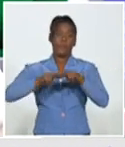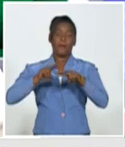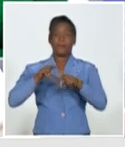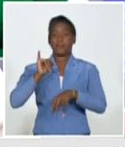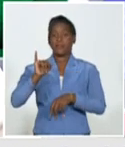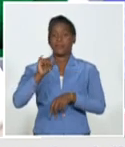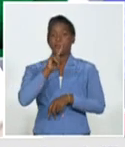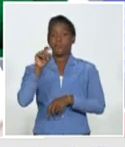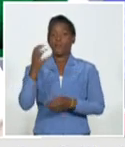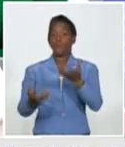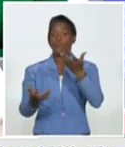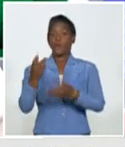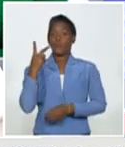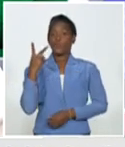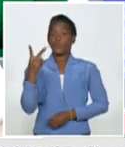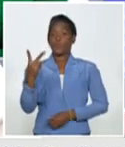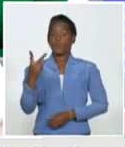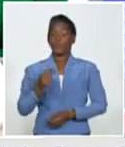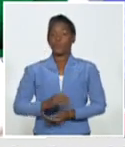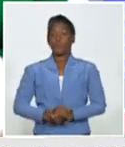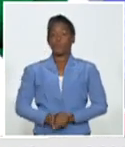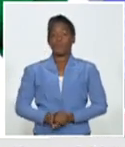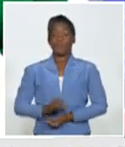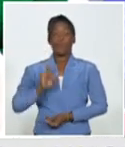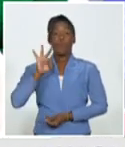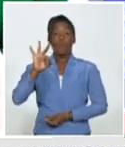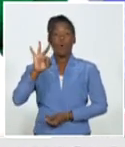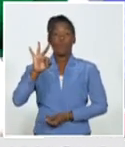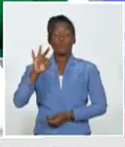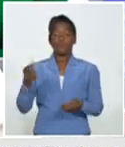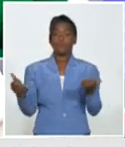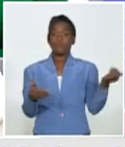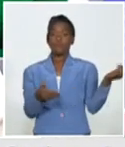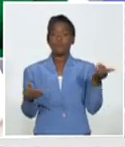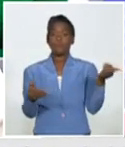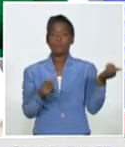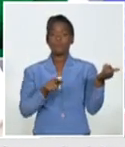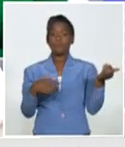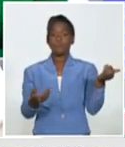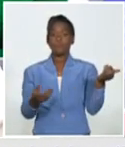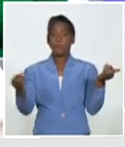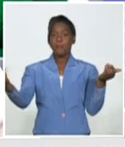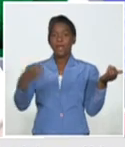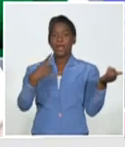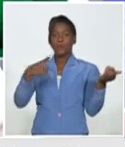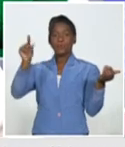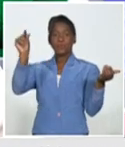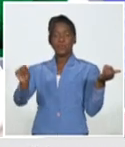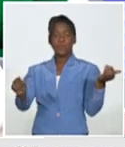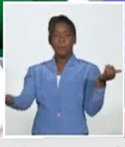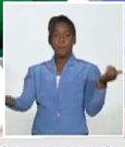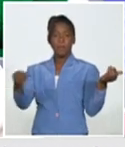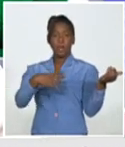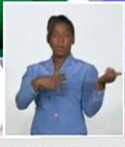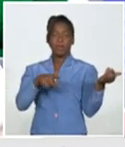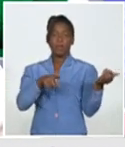2. Los 8 contactos de casos positivos, lo cual es muy